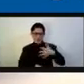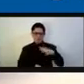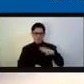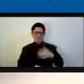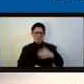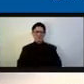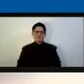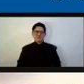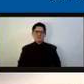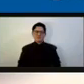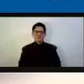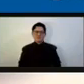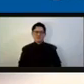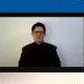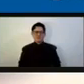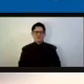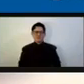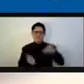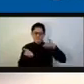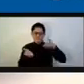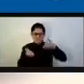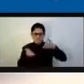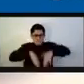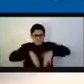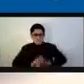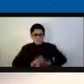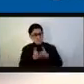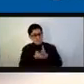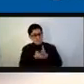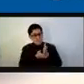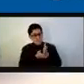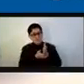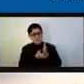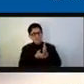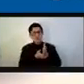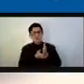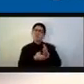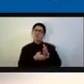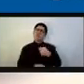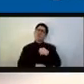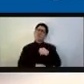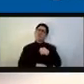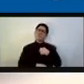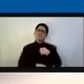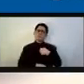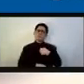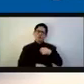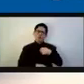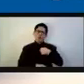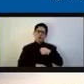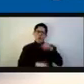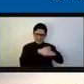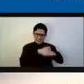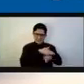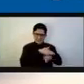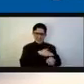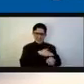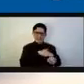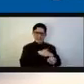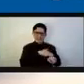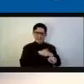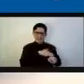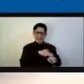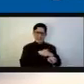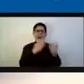nace o parte cuando yo entré a ser alumno de doctorado en la Universidad de Columbia, en Nueva